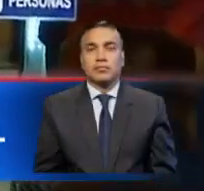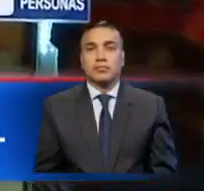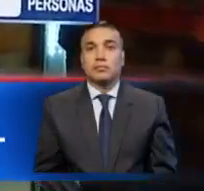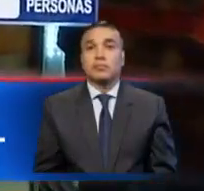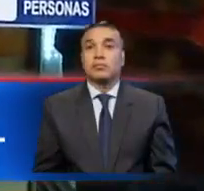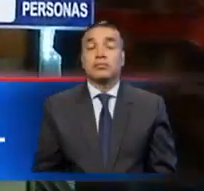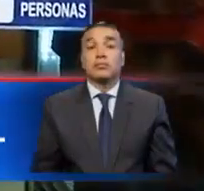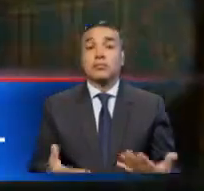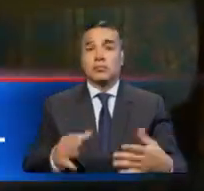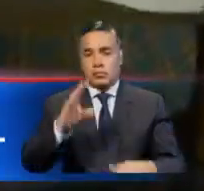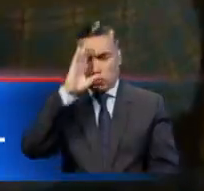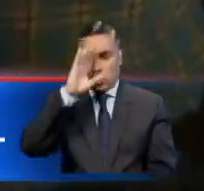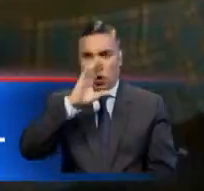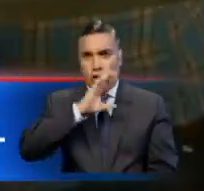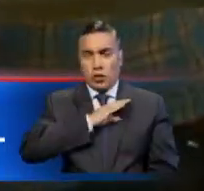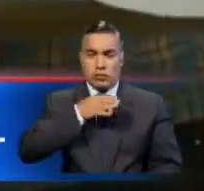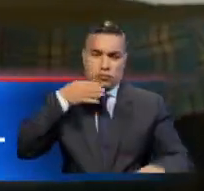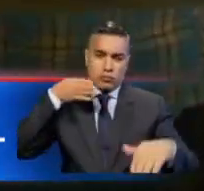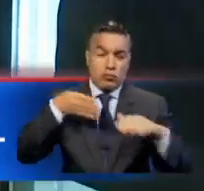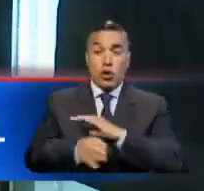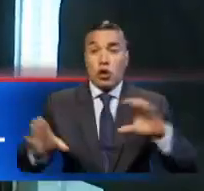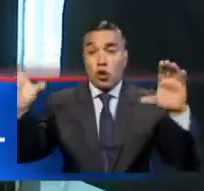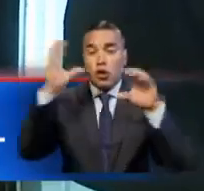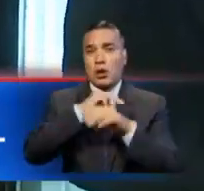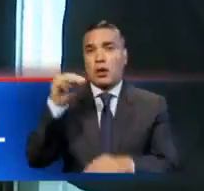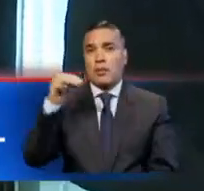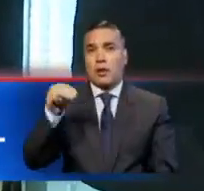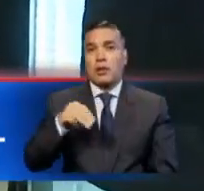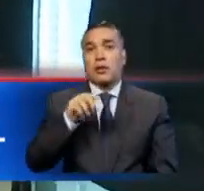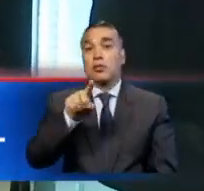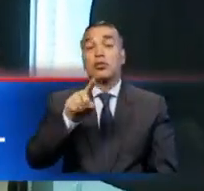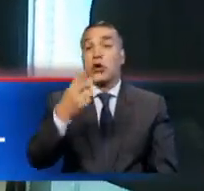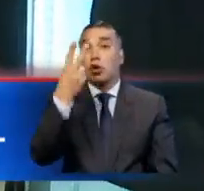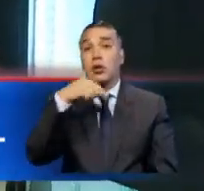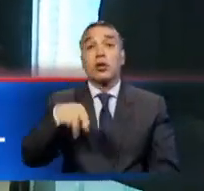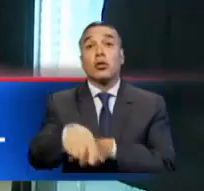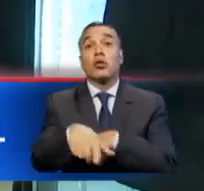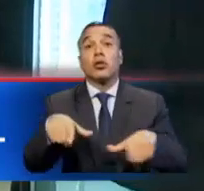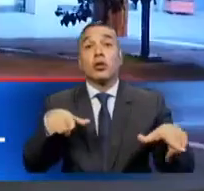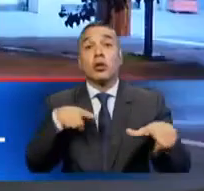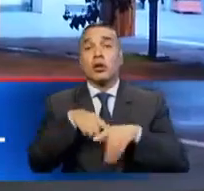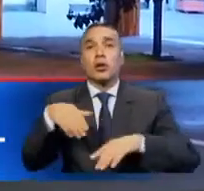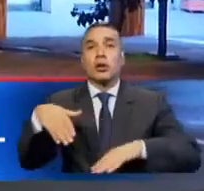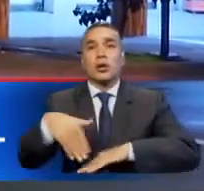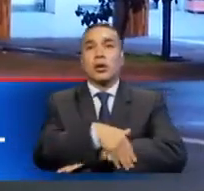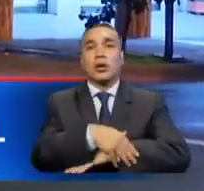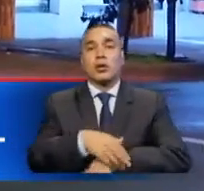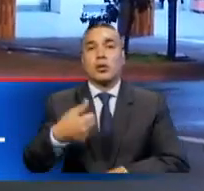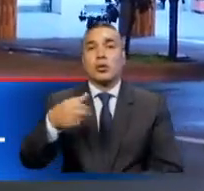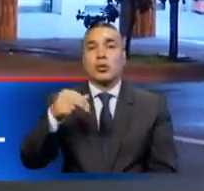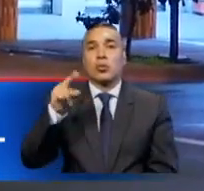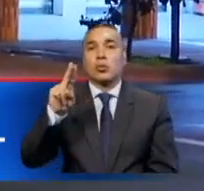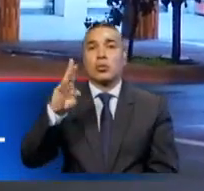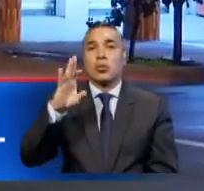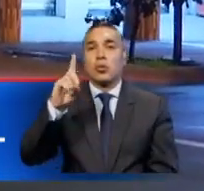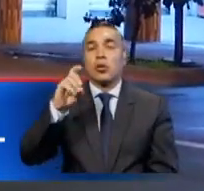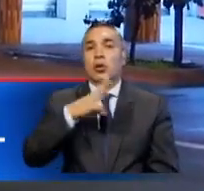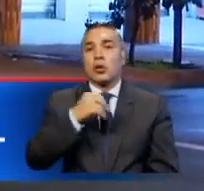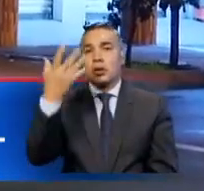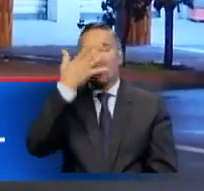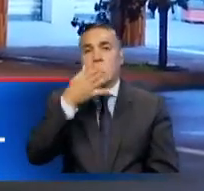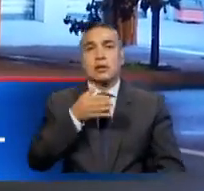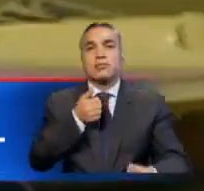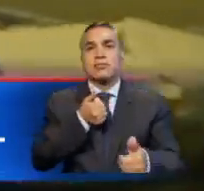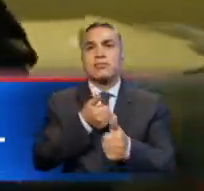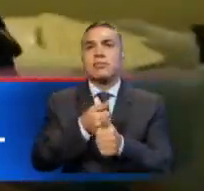La Intendencia de Policía allanó la noche de este martes un hotel ubicado en el sector de las calles Hurtado y Esmeraldas, cerca del